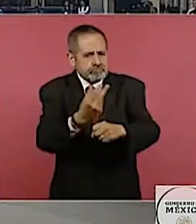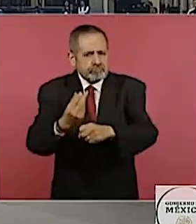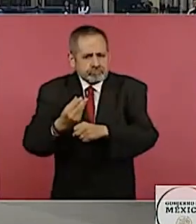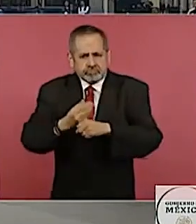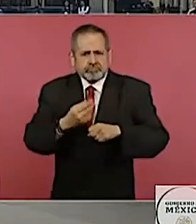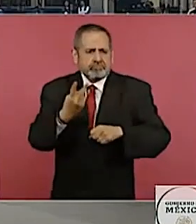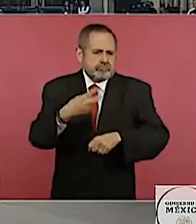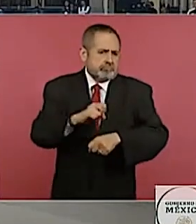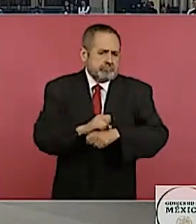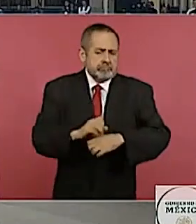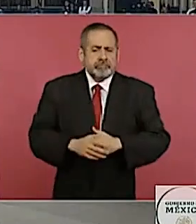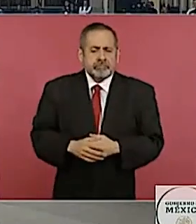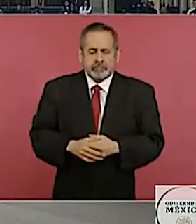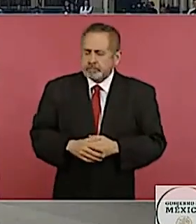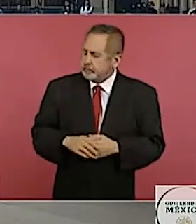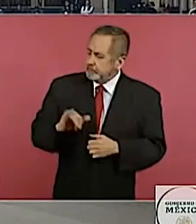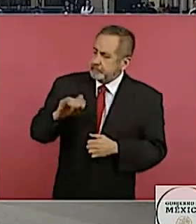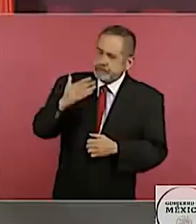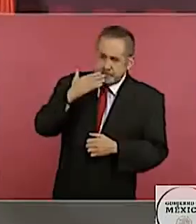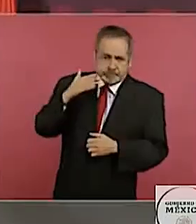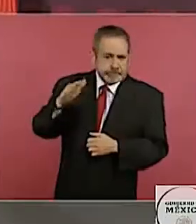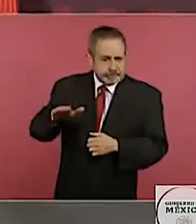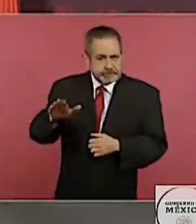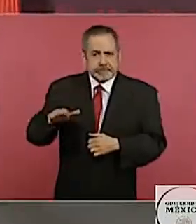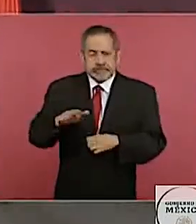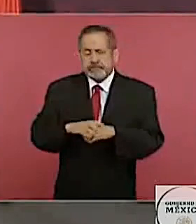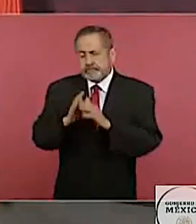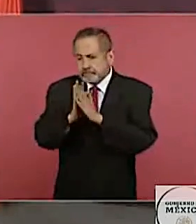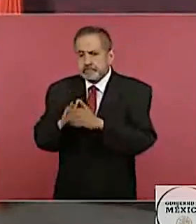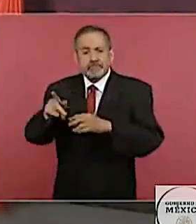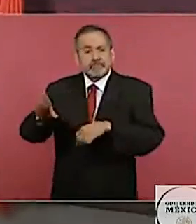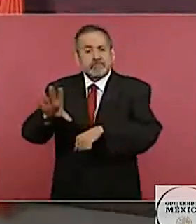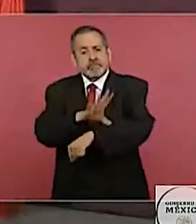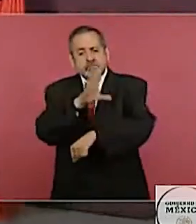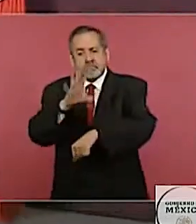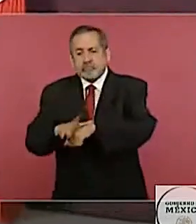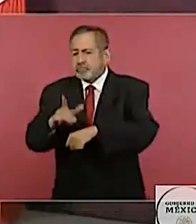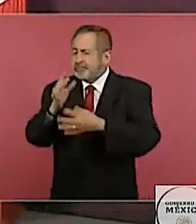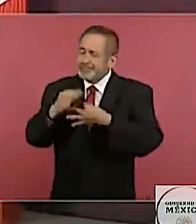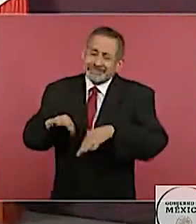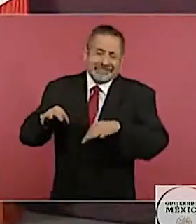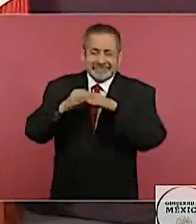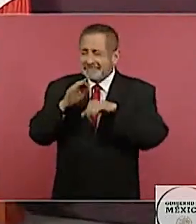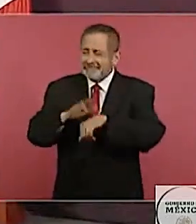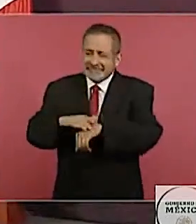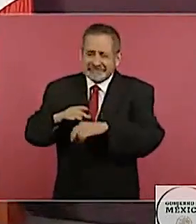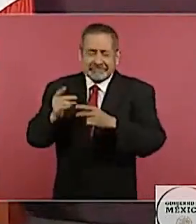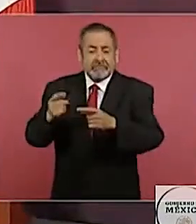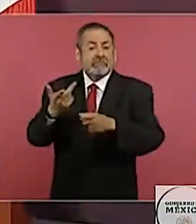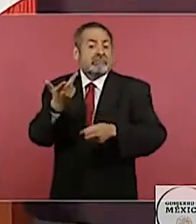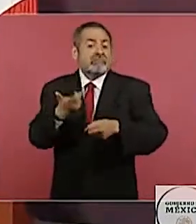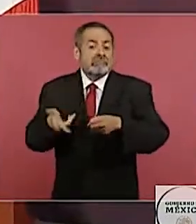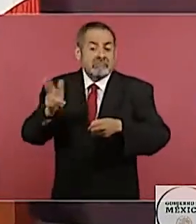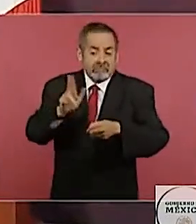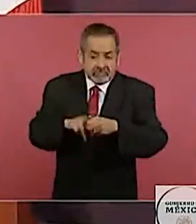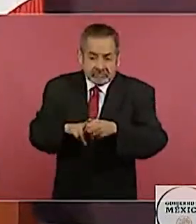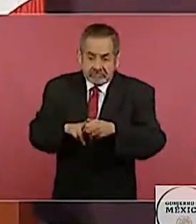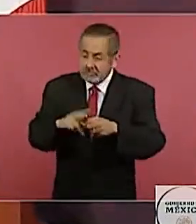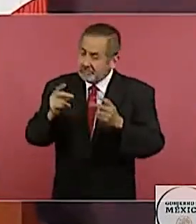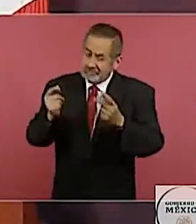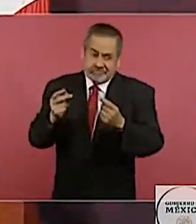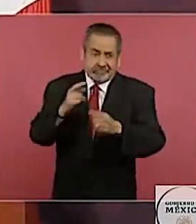ahí encargar la electrificación desde luego como lo están haciendo de hospitales